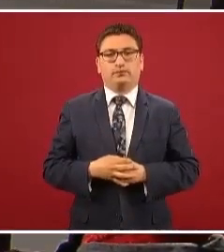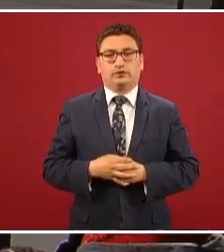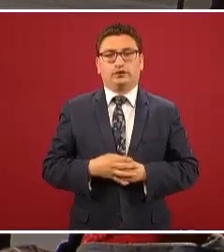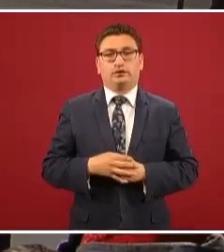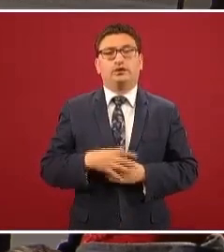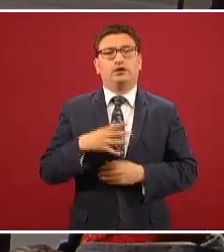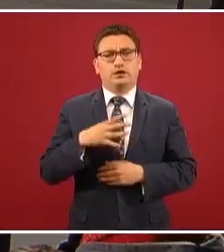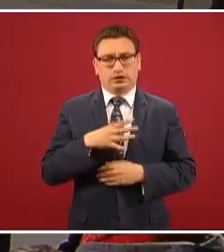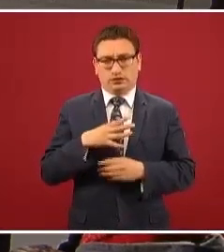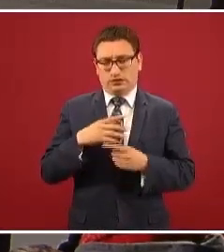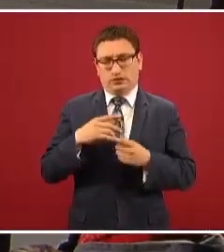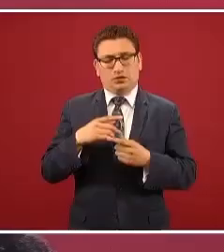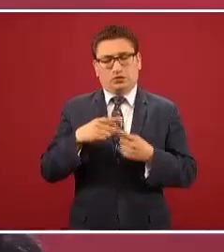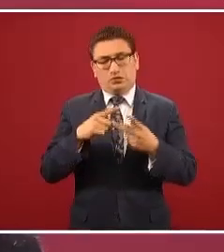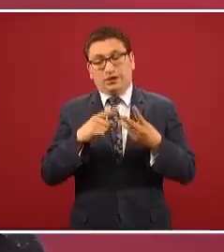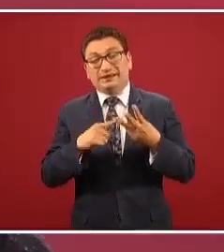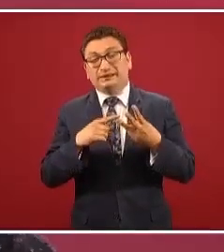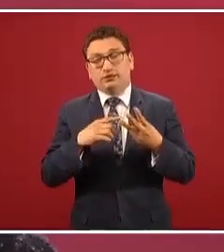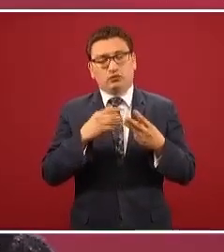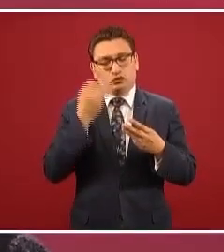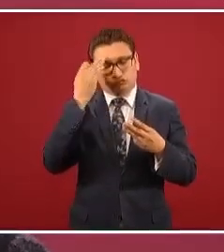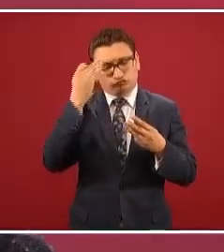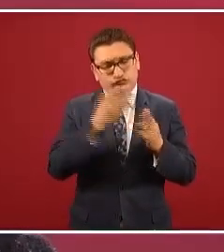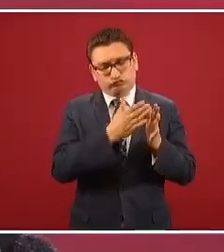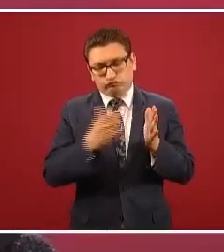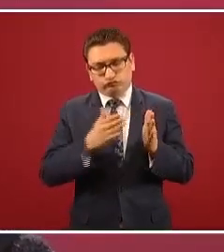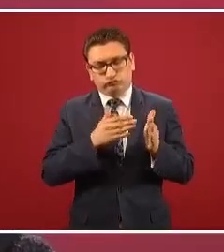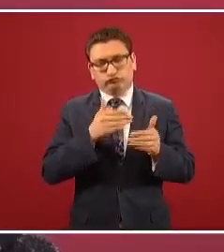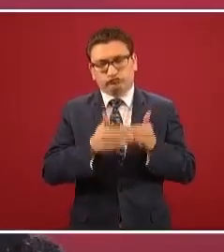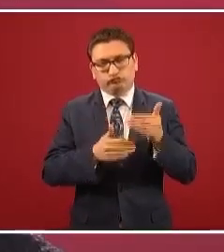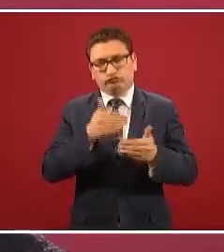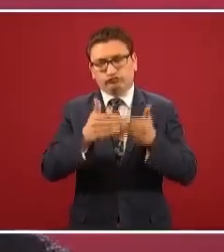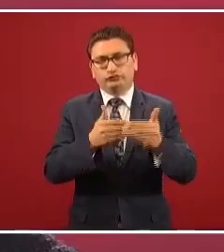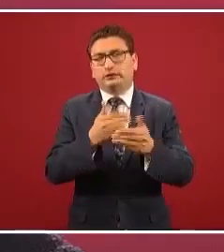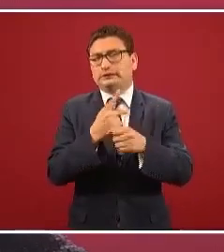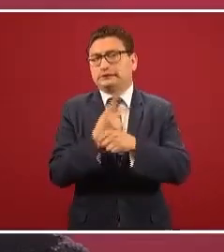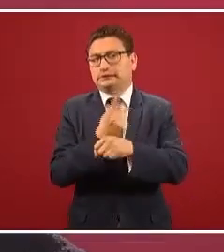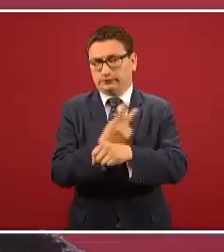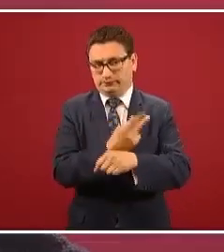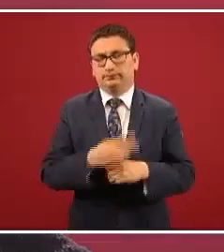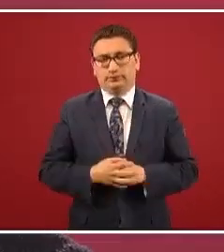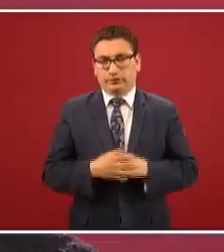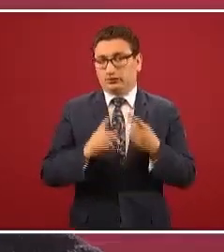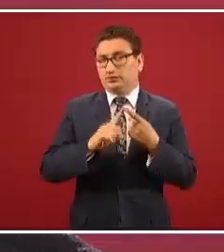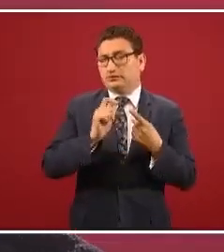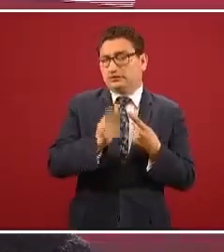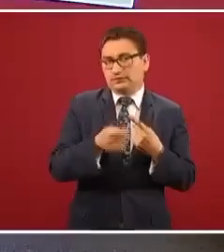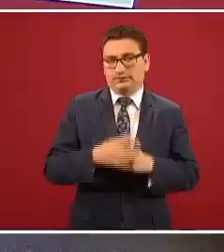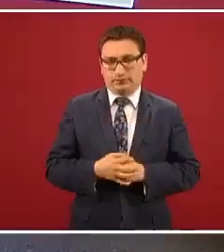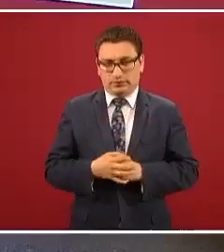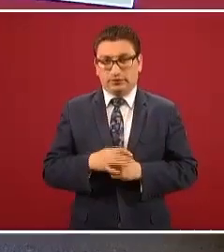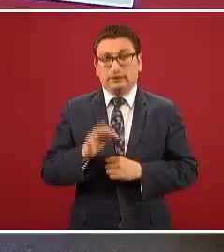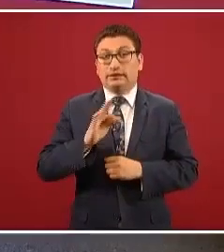tres escenarios o las etapas en donde esto puede estar teniendo presencia. El primero es